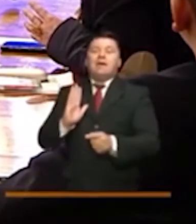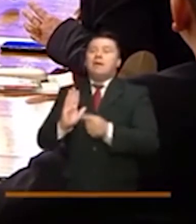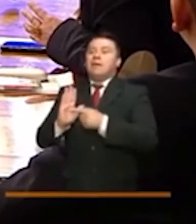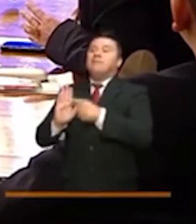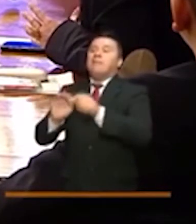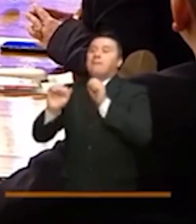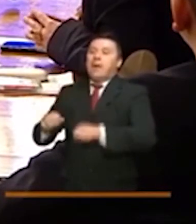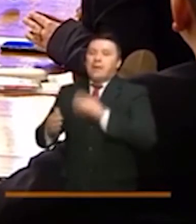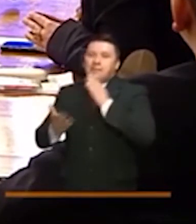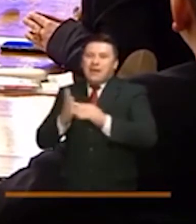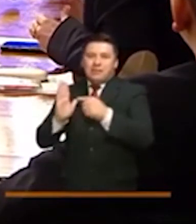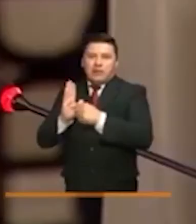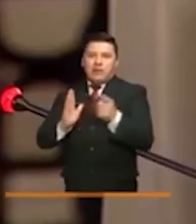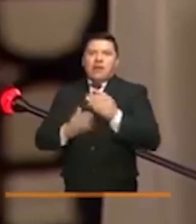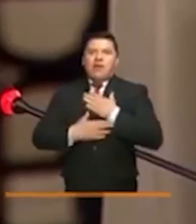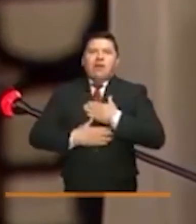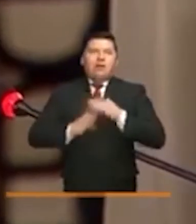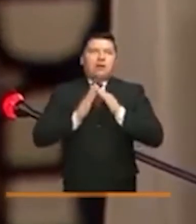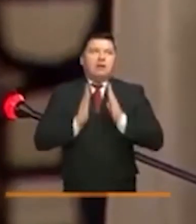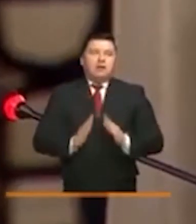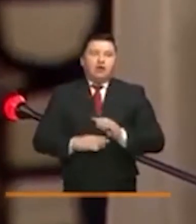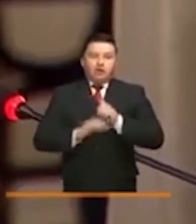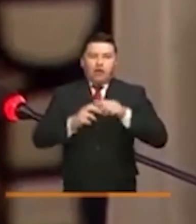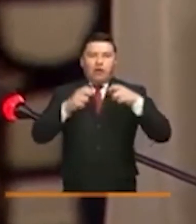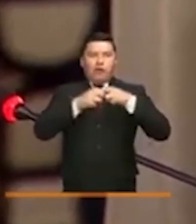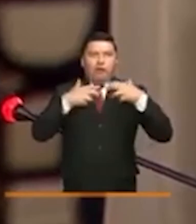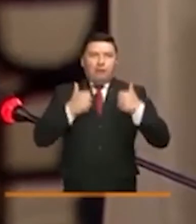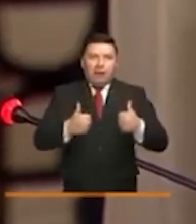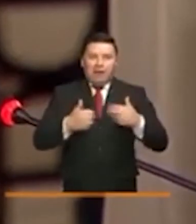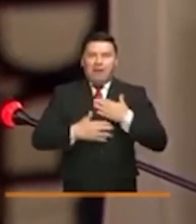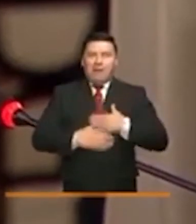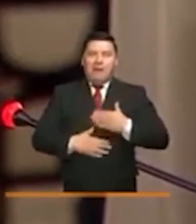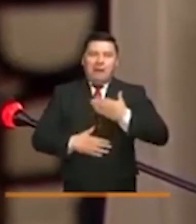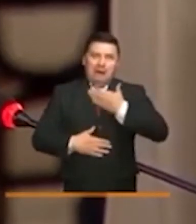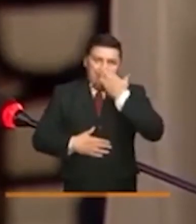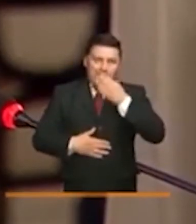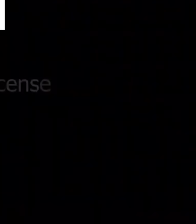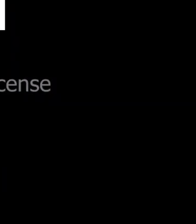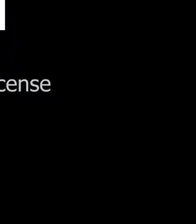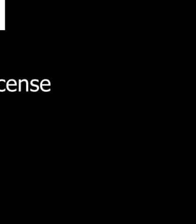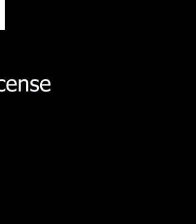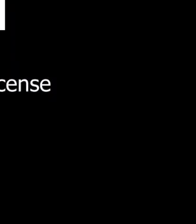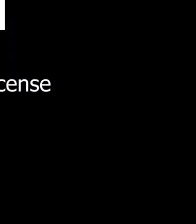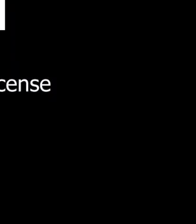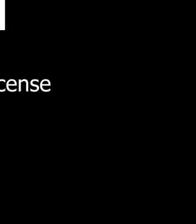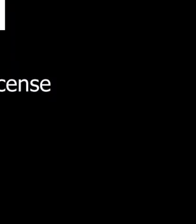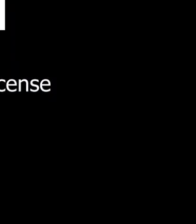para asegurarles a ustedes que va a haber electricidad, que va a haber gas y que va a haber gasolina.